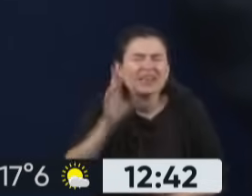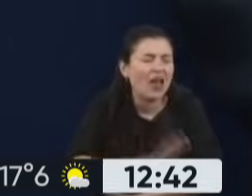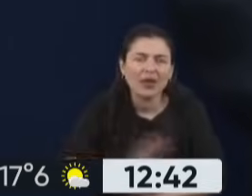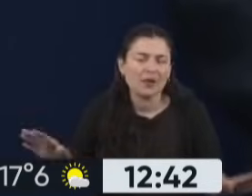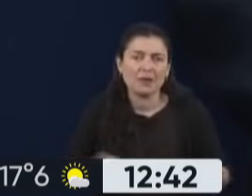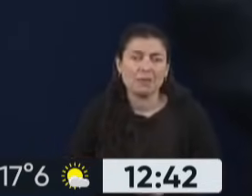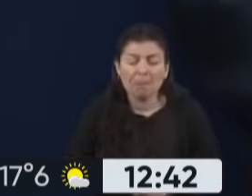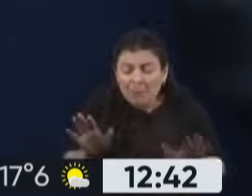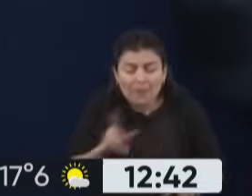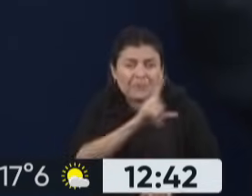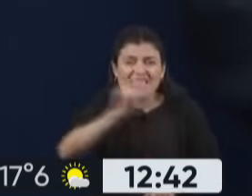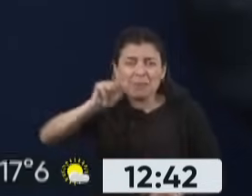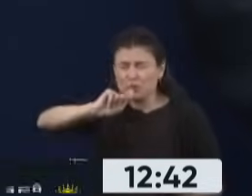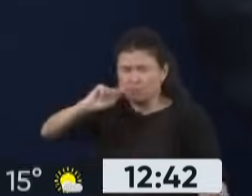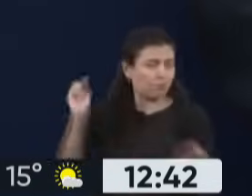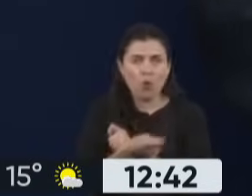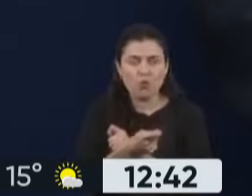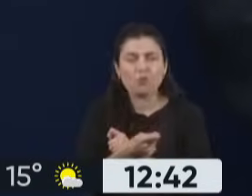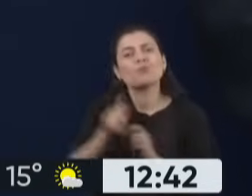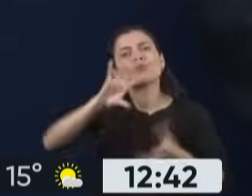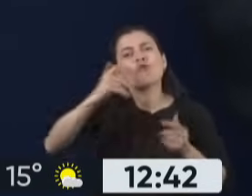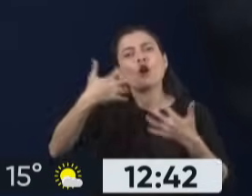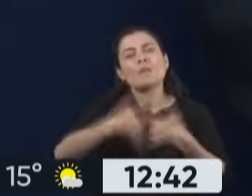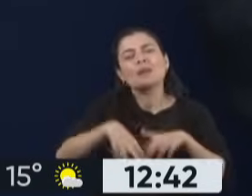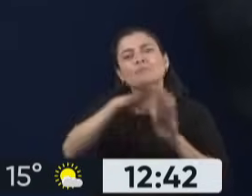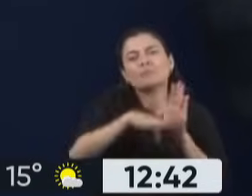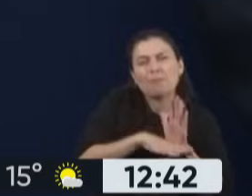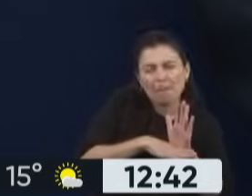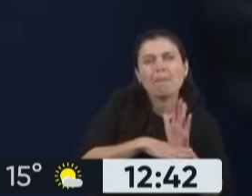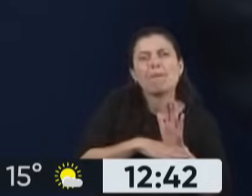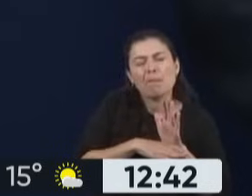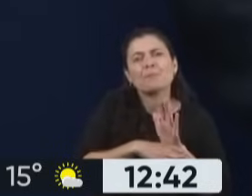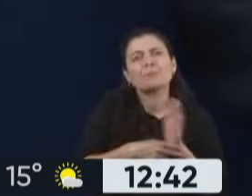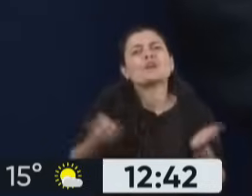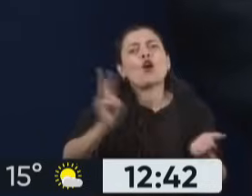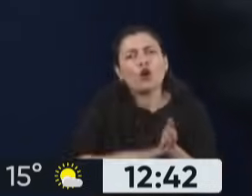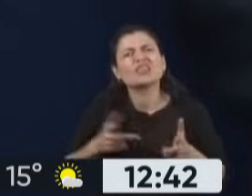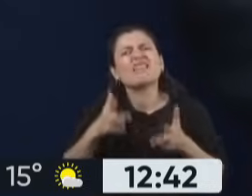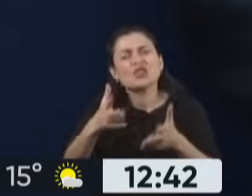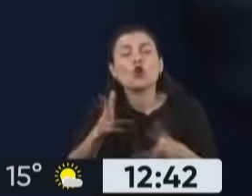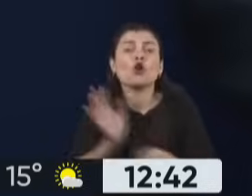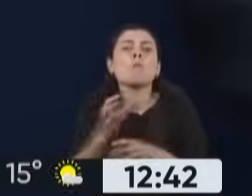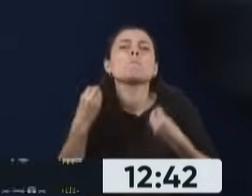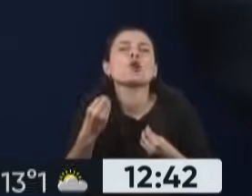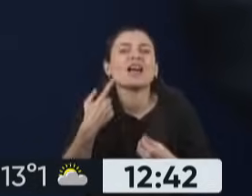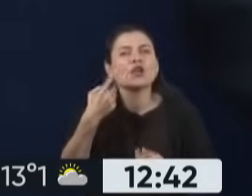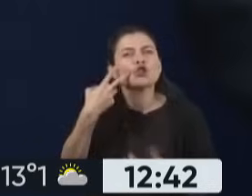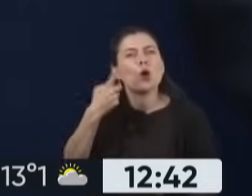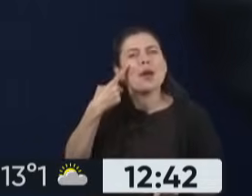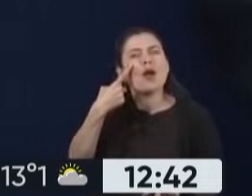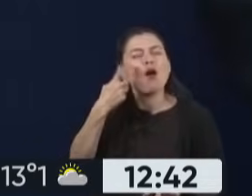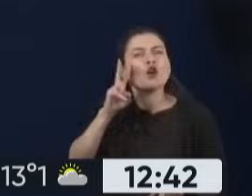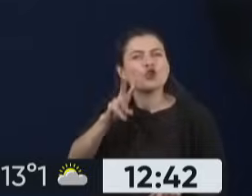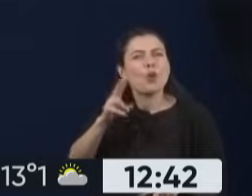100% un cambio de régimen que de vuelta establecemos porque creemos que desde el Estado fuimos durante estos 25